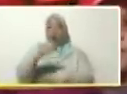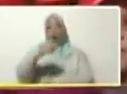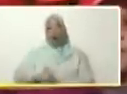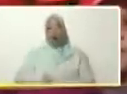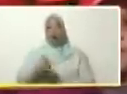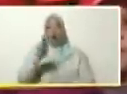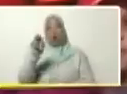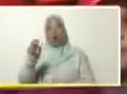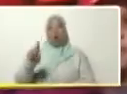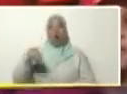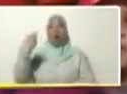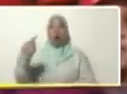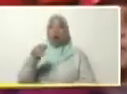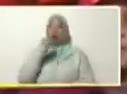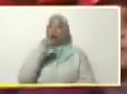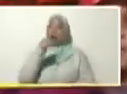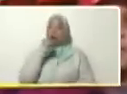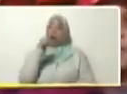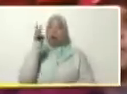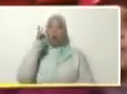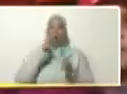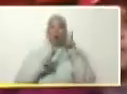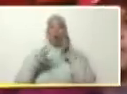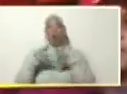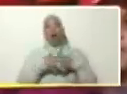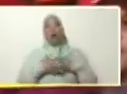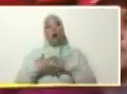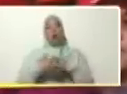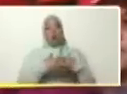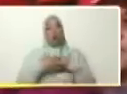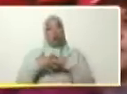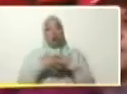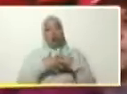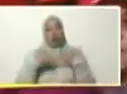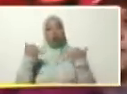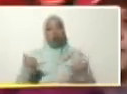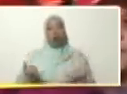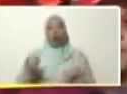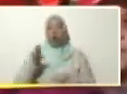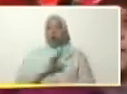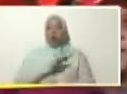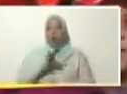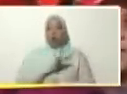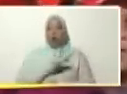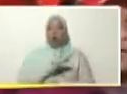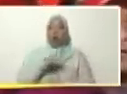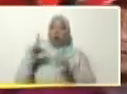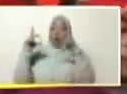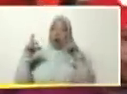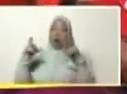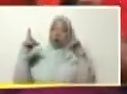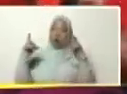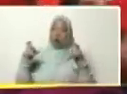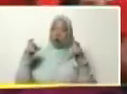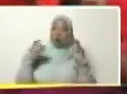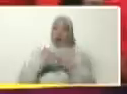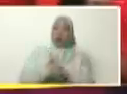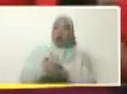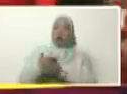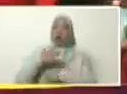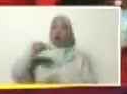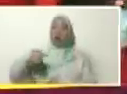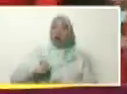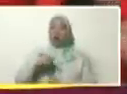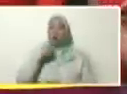20 después el imperialismo norteamericano sin máscara y con su propio rostro sigue pretendiendo lo